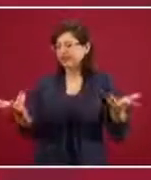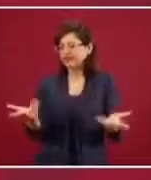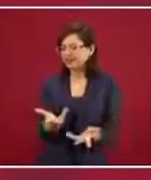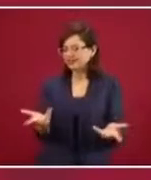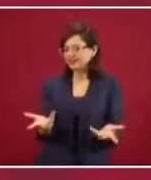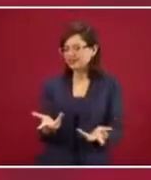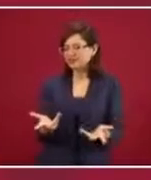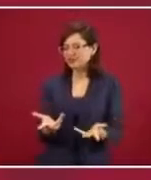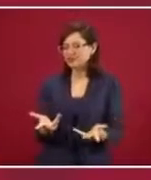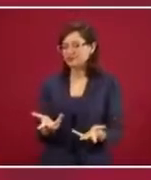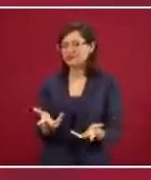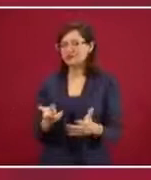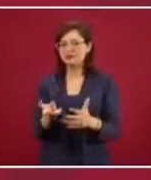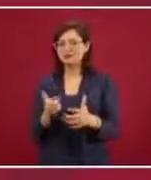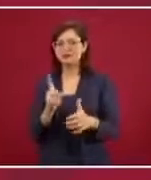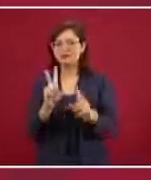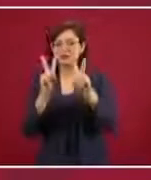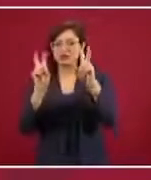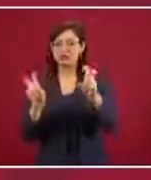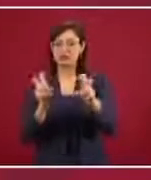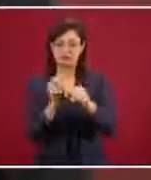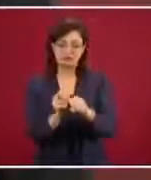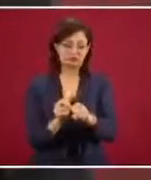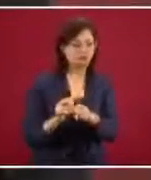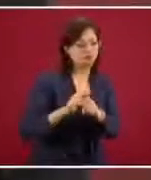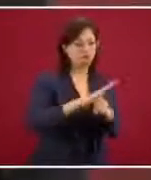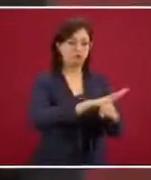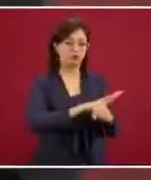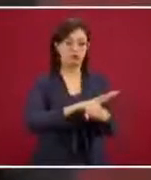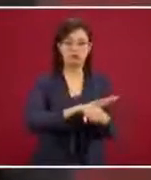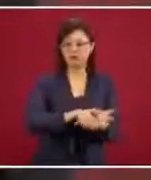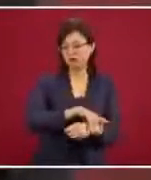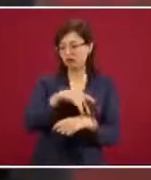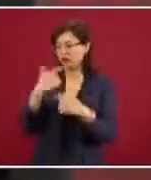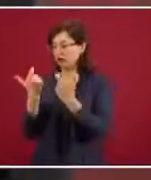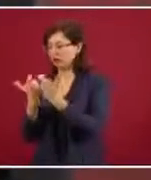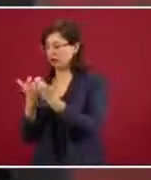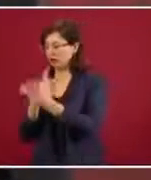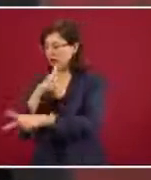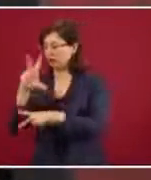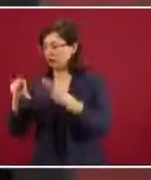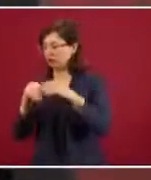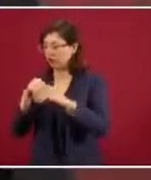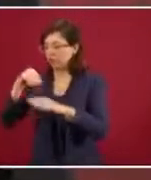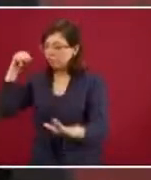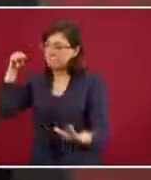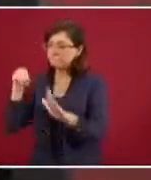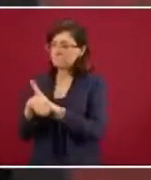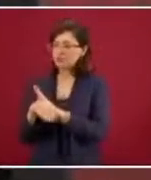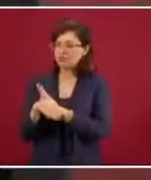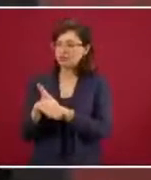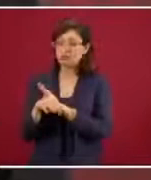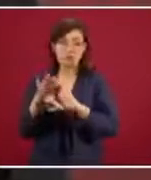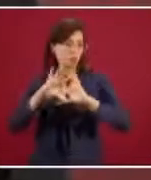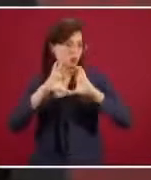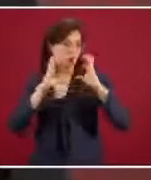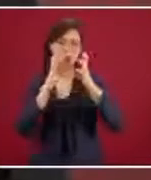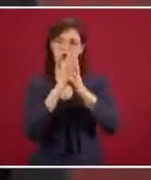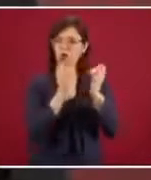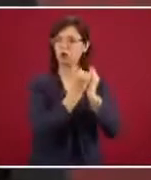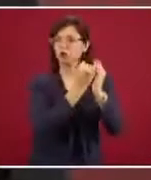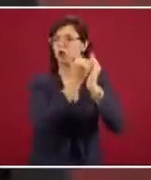a el coronavirus y a la crisis económica y financiera del mundo? Entonces yo